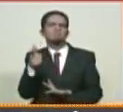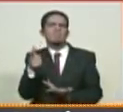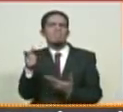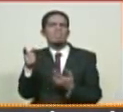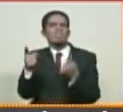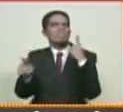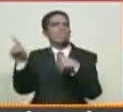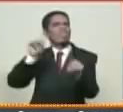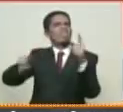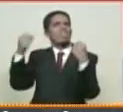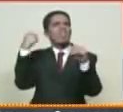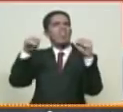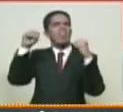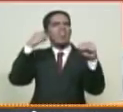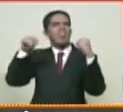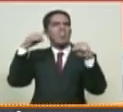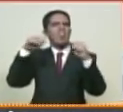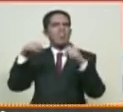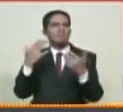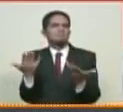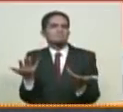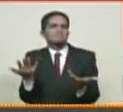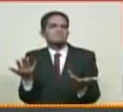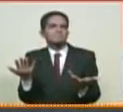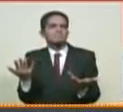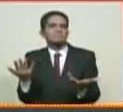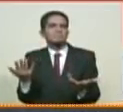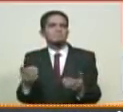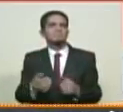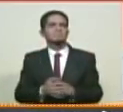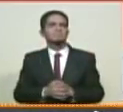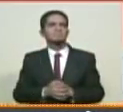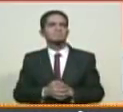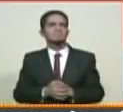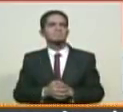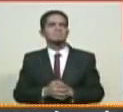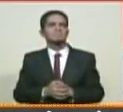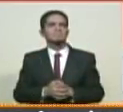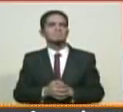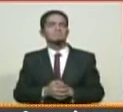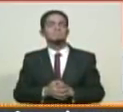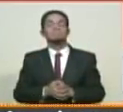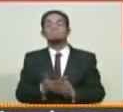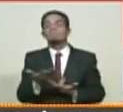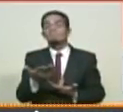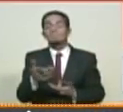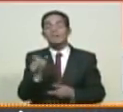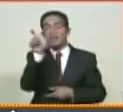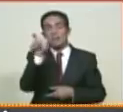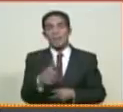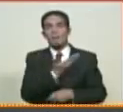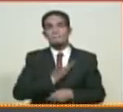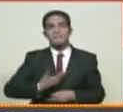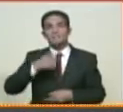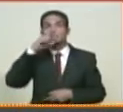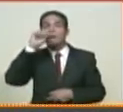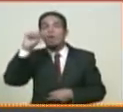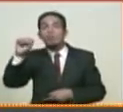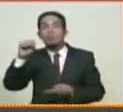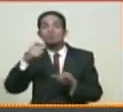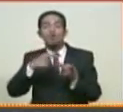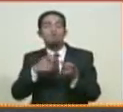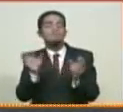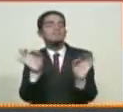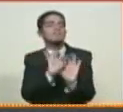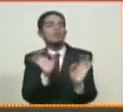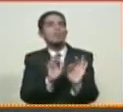adelante. No fue ni el presidente Nicolás Maduro, ni ningún representante del